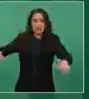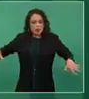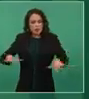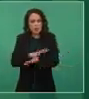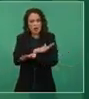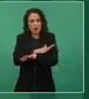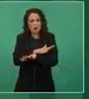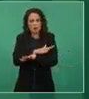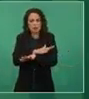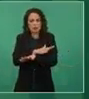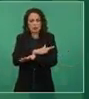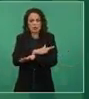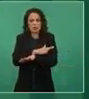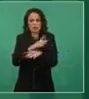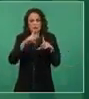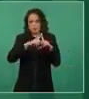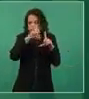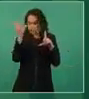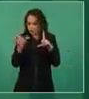como un presidente